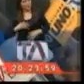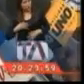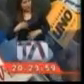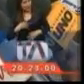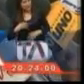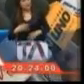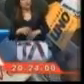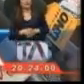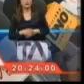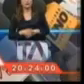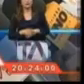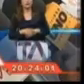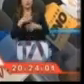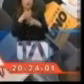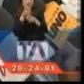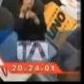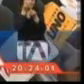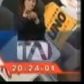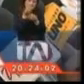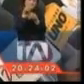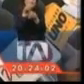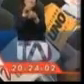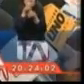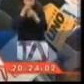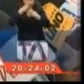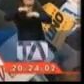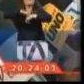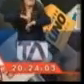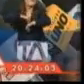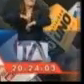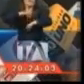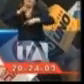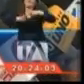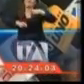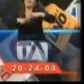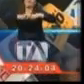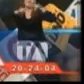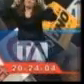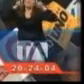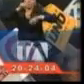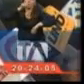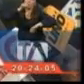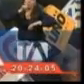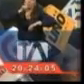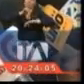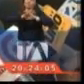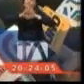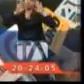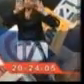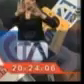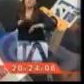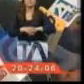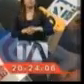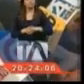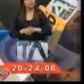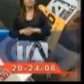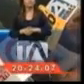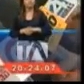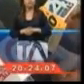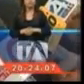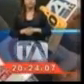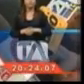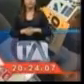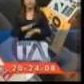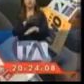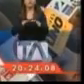voluntaria. Me encantaría comentarles algo, pero no puedo porque el proceso tiene el carácter de reservado. Pero esto es frente